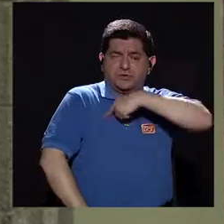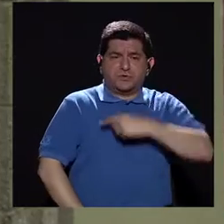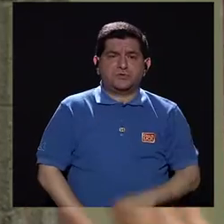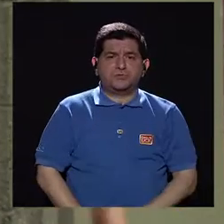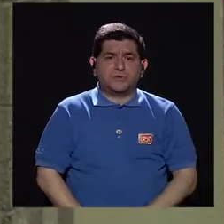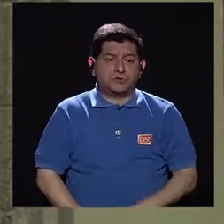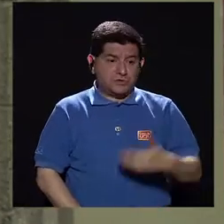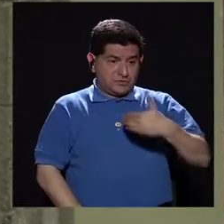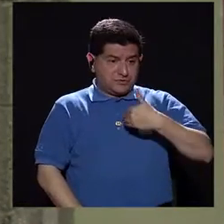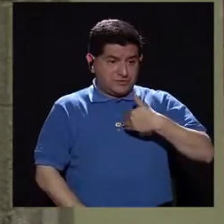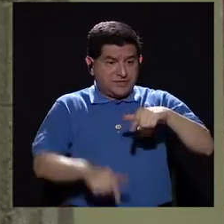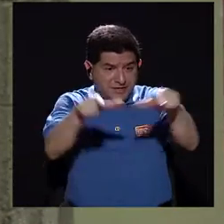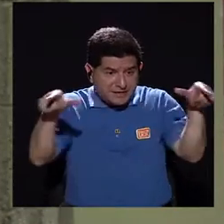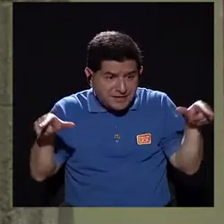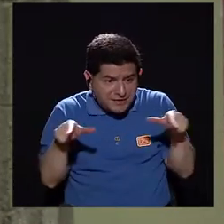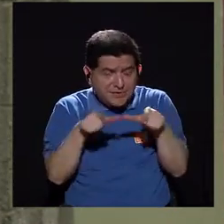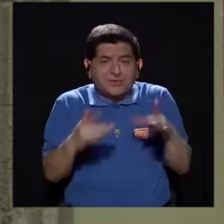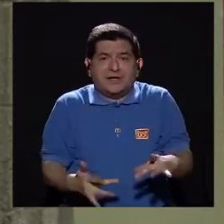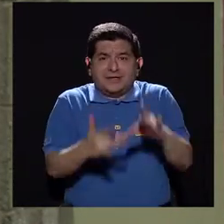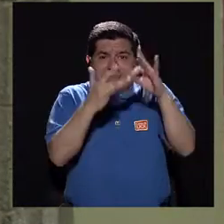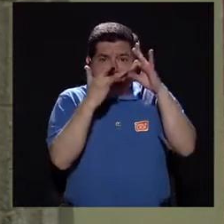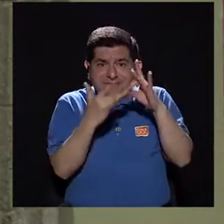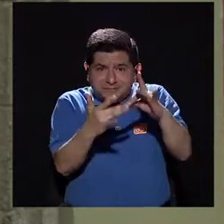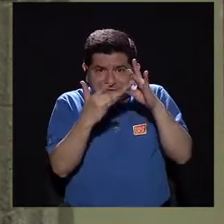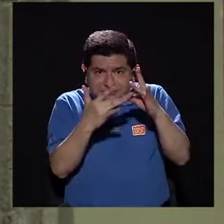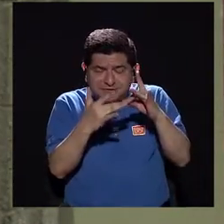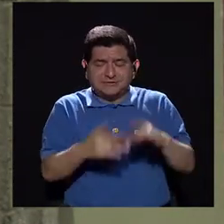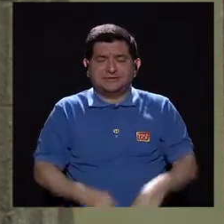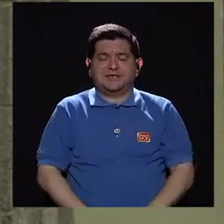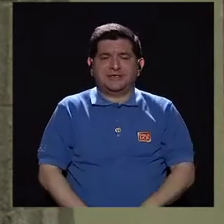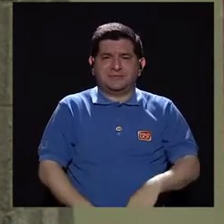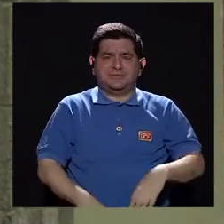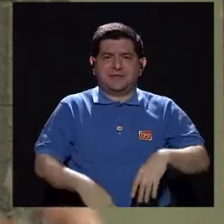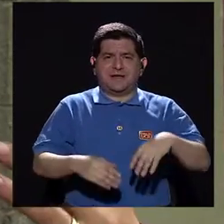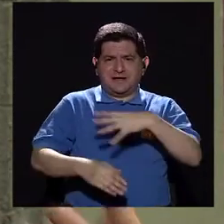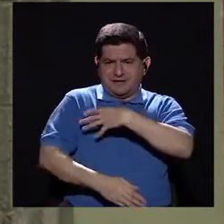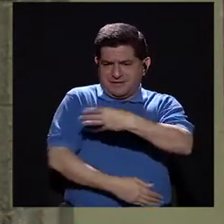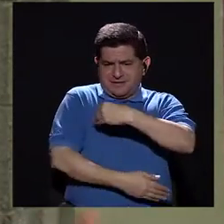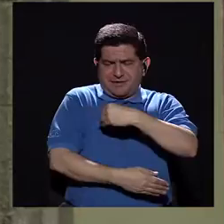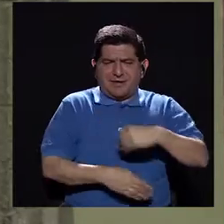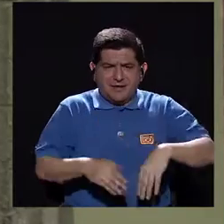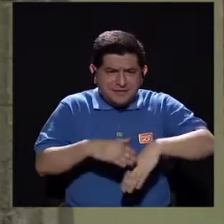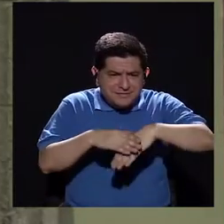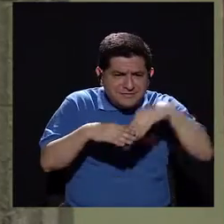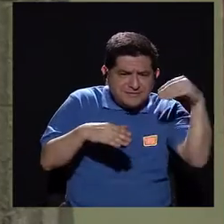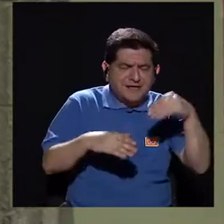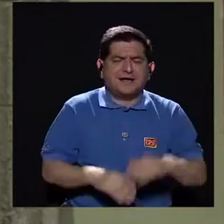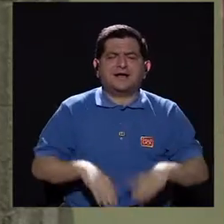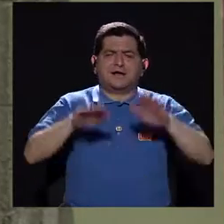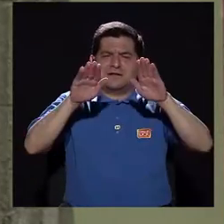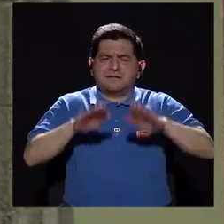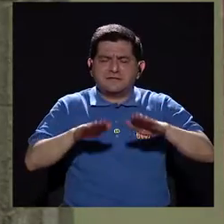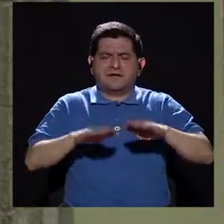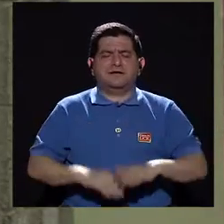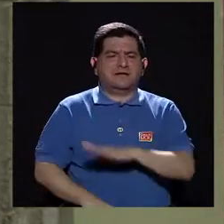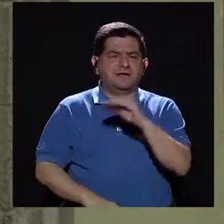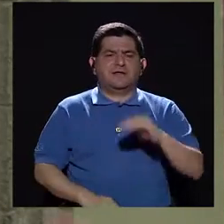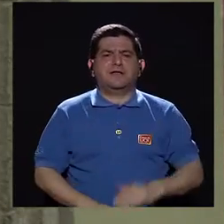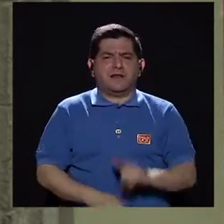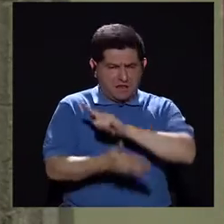podamos construir estos lugares especiales para extraernos la leche de una forma